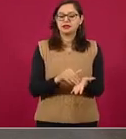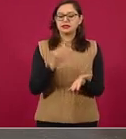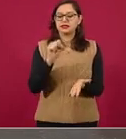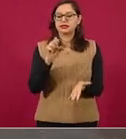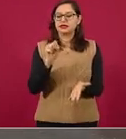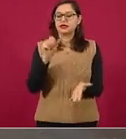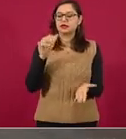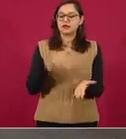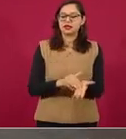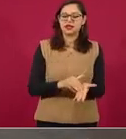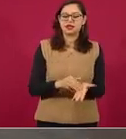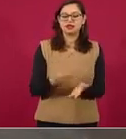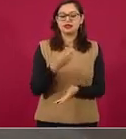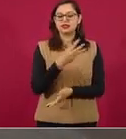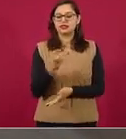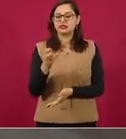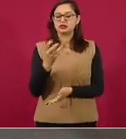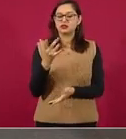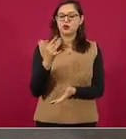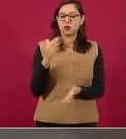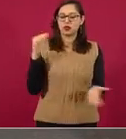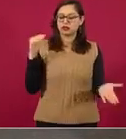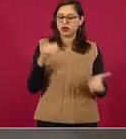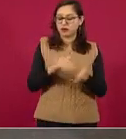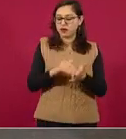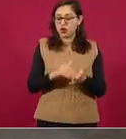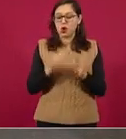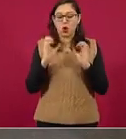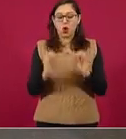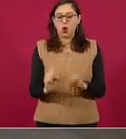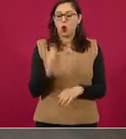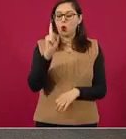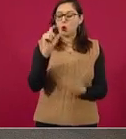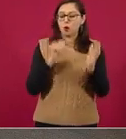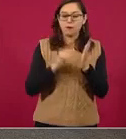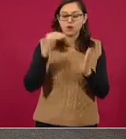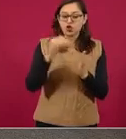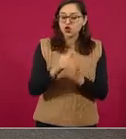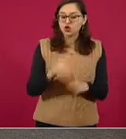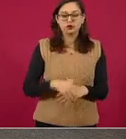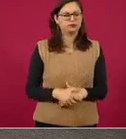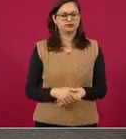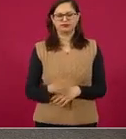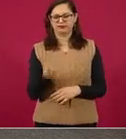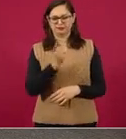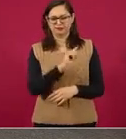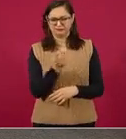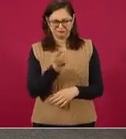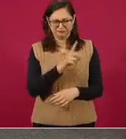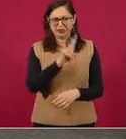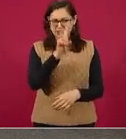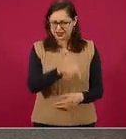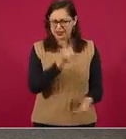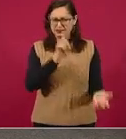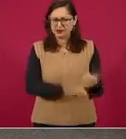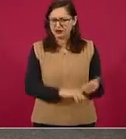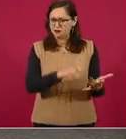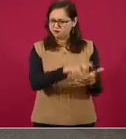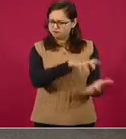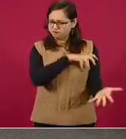20,000, 60,000, 350,000 que dijo Calderón, o 1,000,000, no, son más,